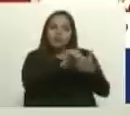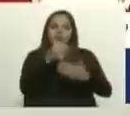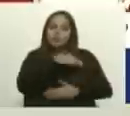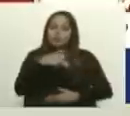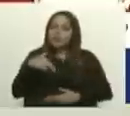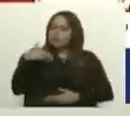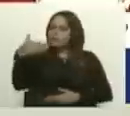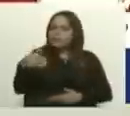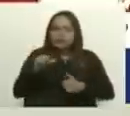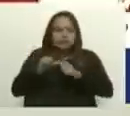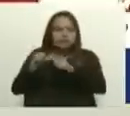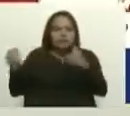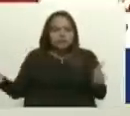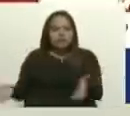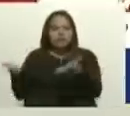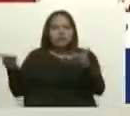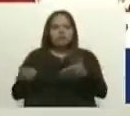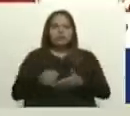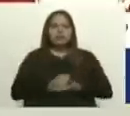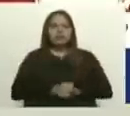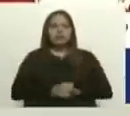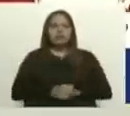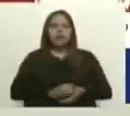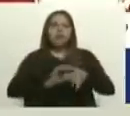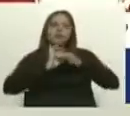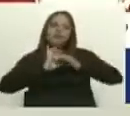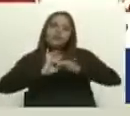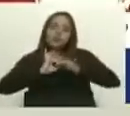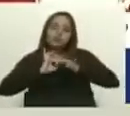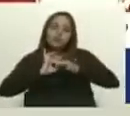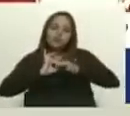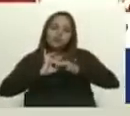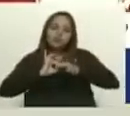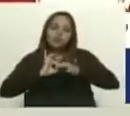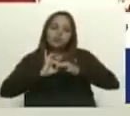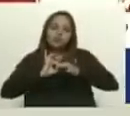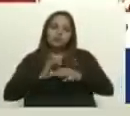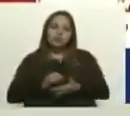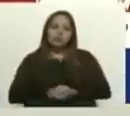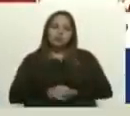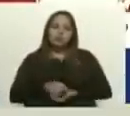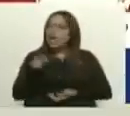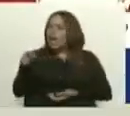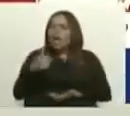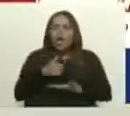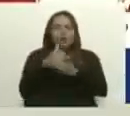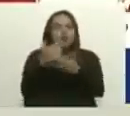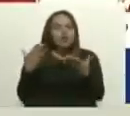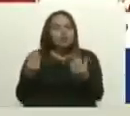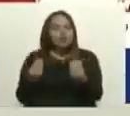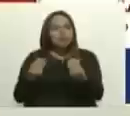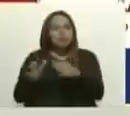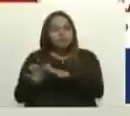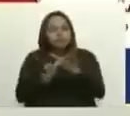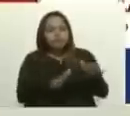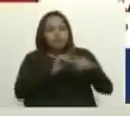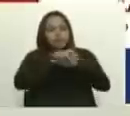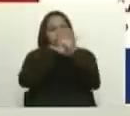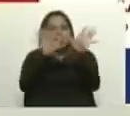Este pueblo va a seguir adelante. Unido. Creo que esto ayuda mucho a dejar las cosas en